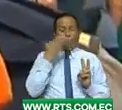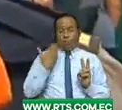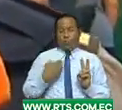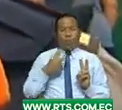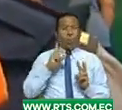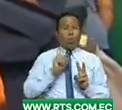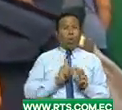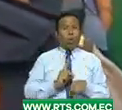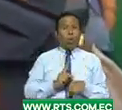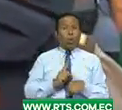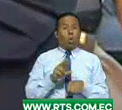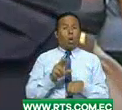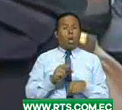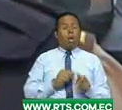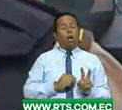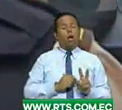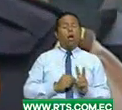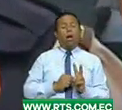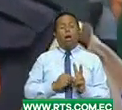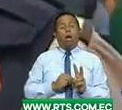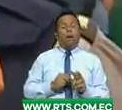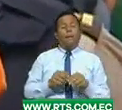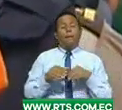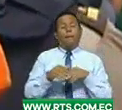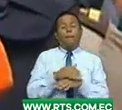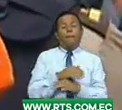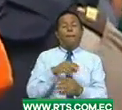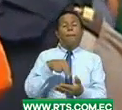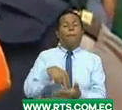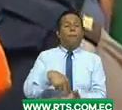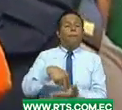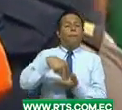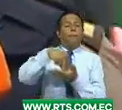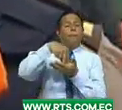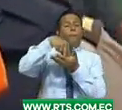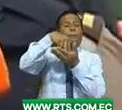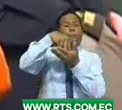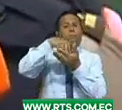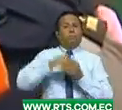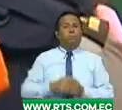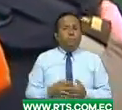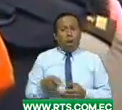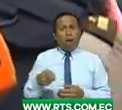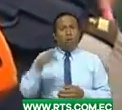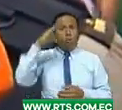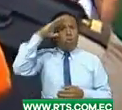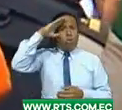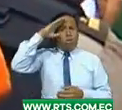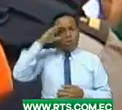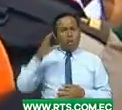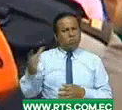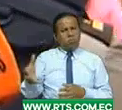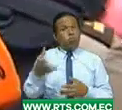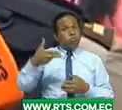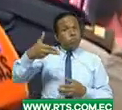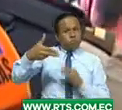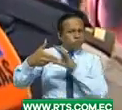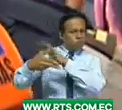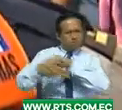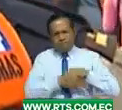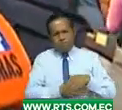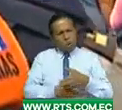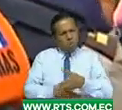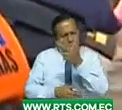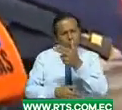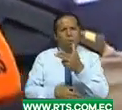policial, le quitan el arma y le disparan un tiro en el nivel del abdomen a quemarropa. El servidor policial al